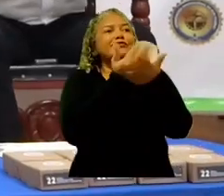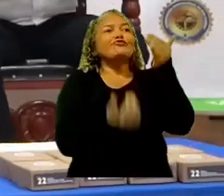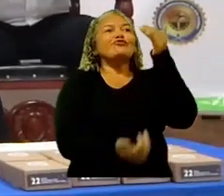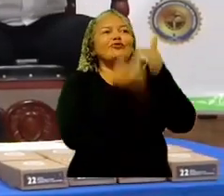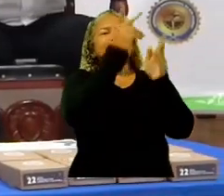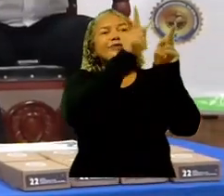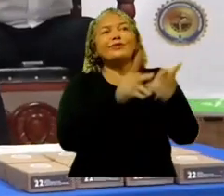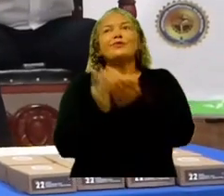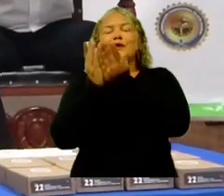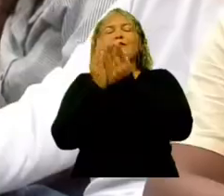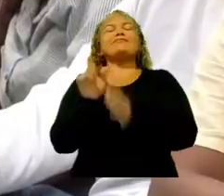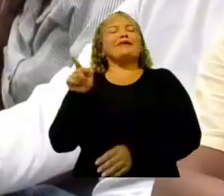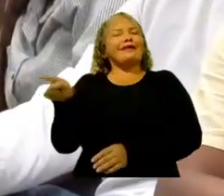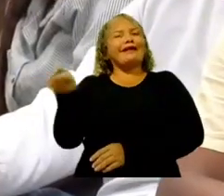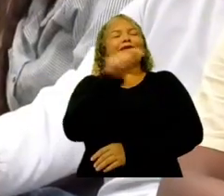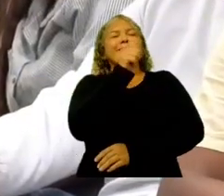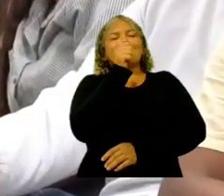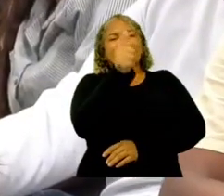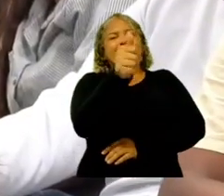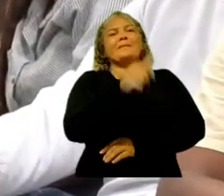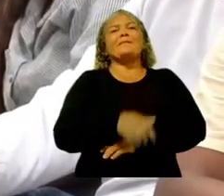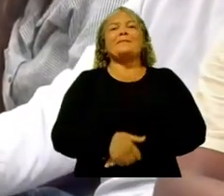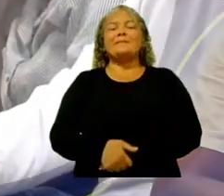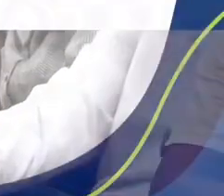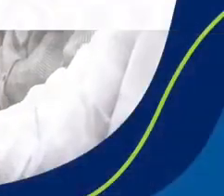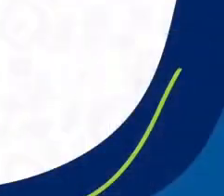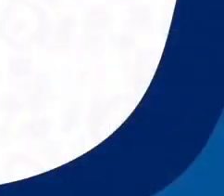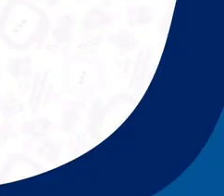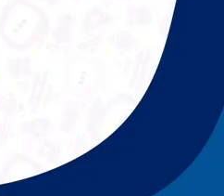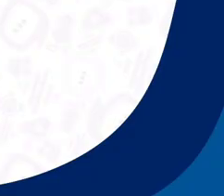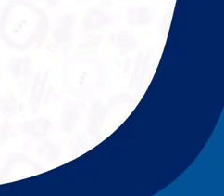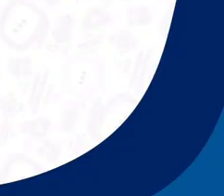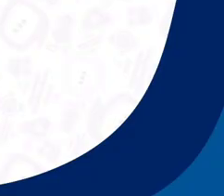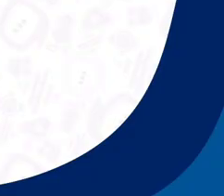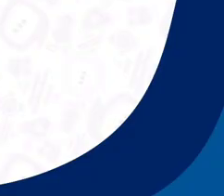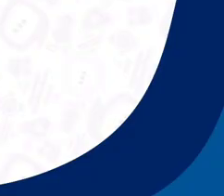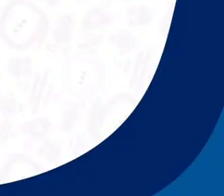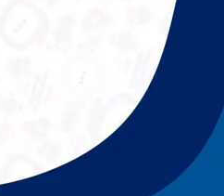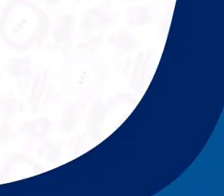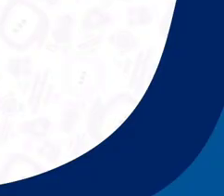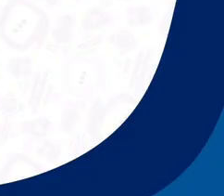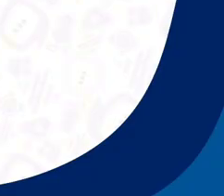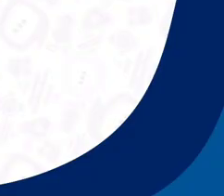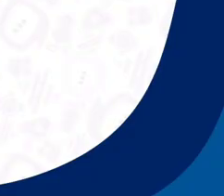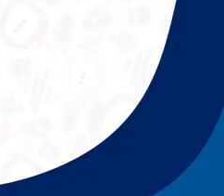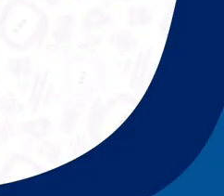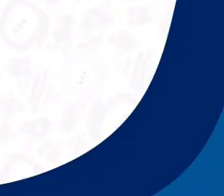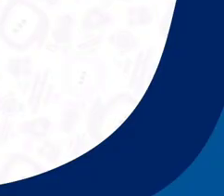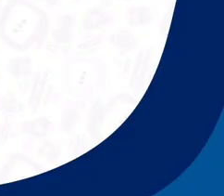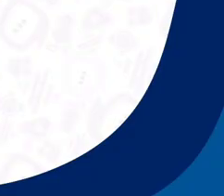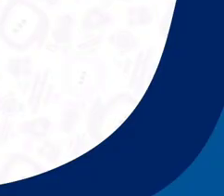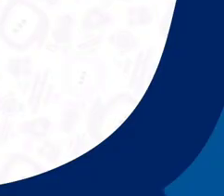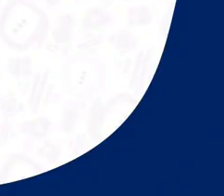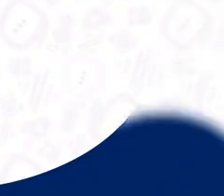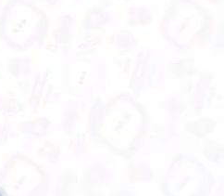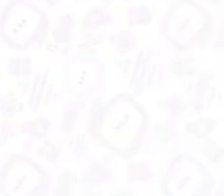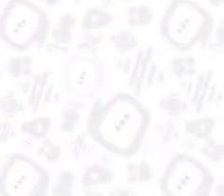dieran un par de consejos a los estudiantes. Entonces, esa parte se logró muy excelente. Aún más incluyente e innovadora.